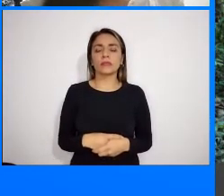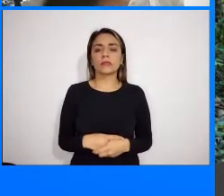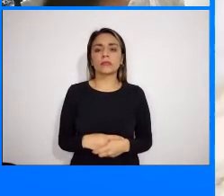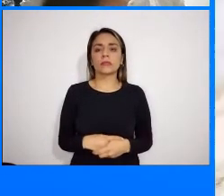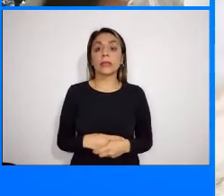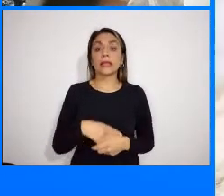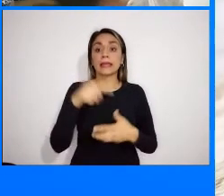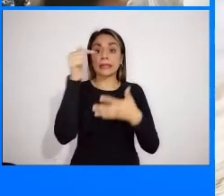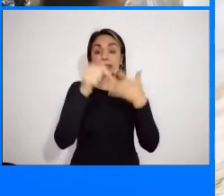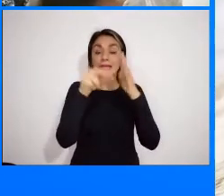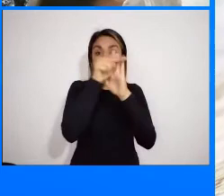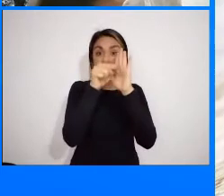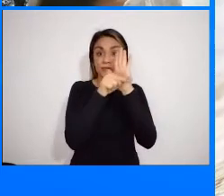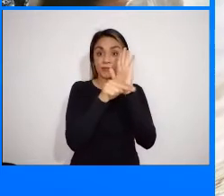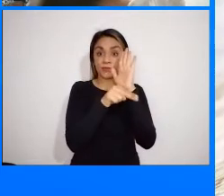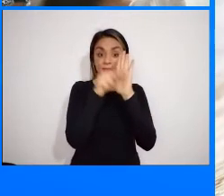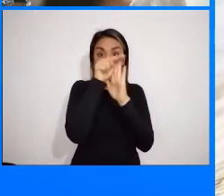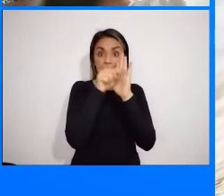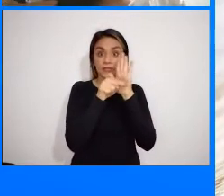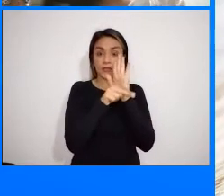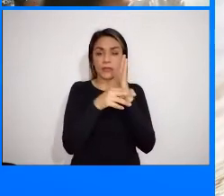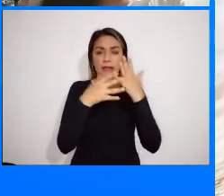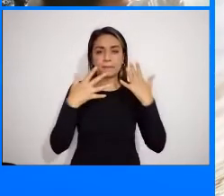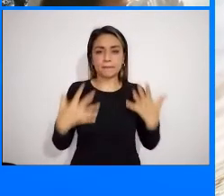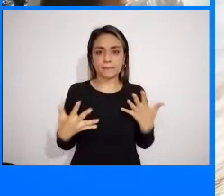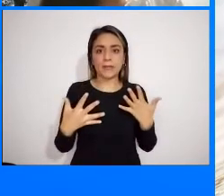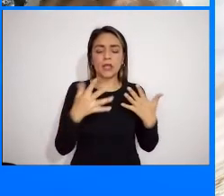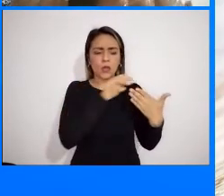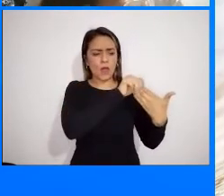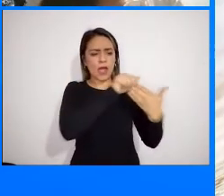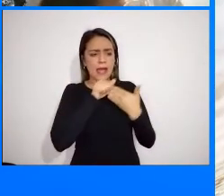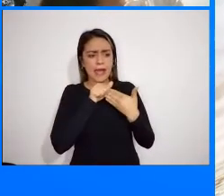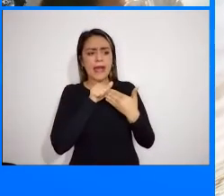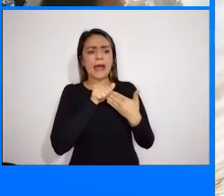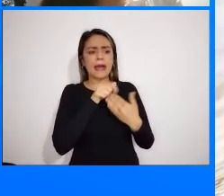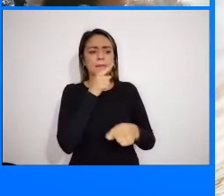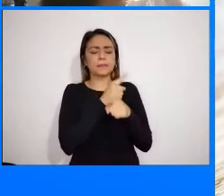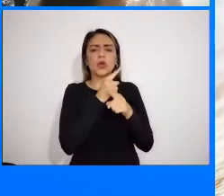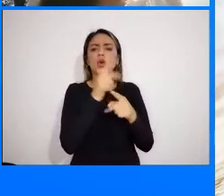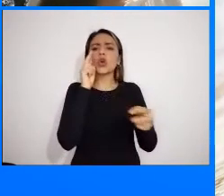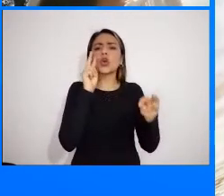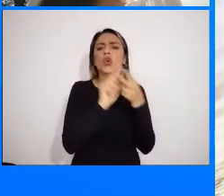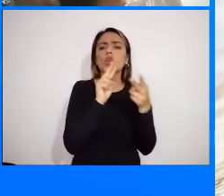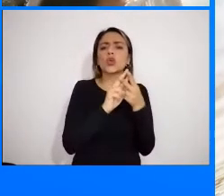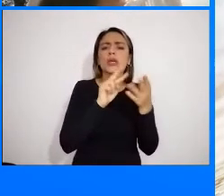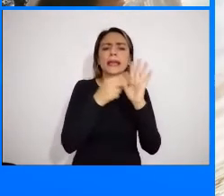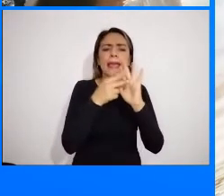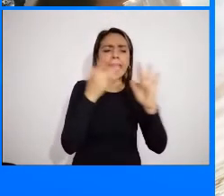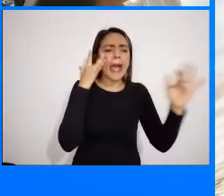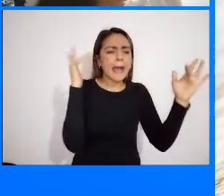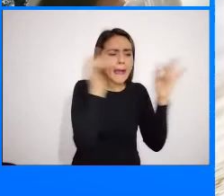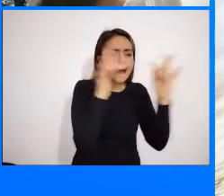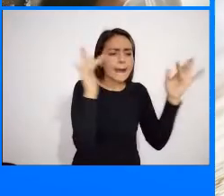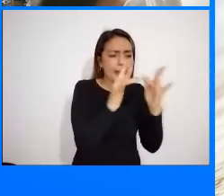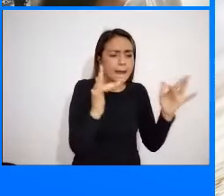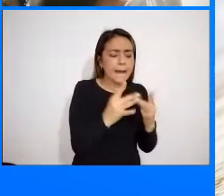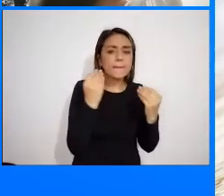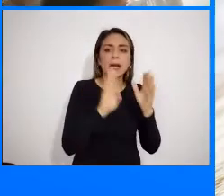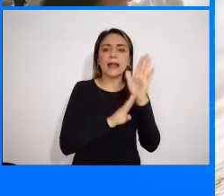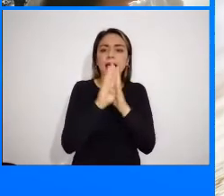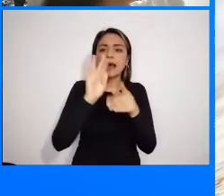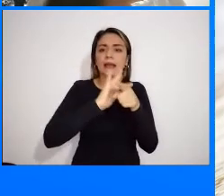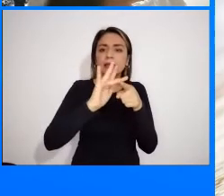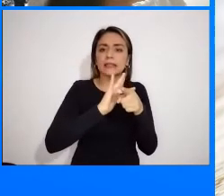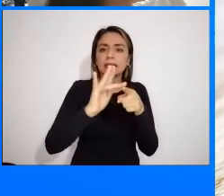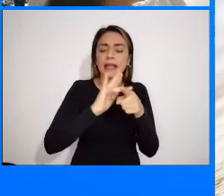Esas normas lo que permiten es orientar y dar conocimiento de lo que es adecuado para desarrollar en